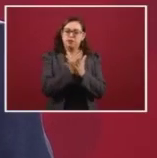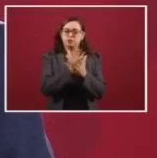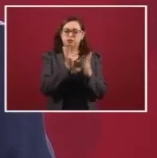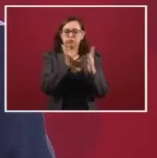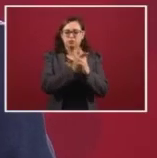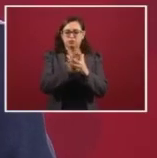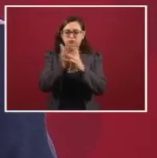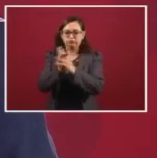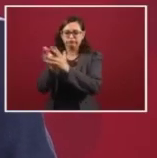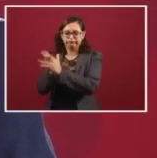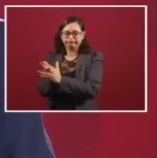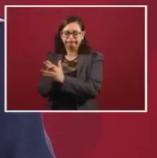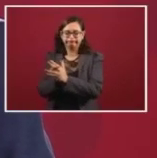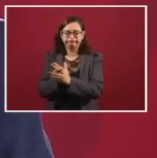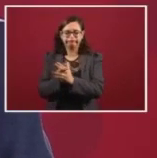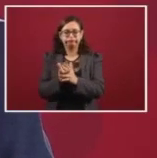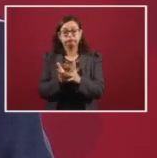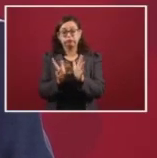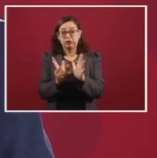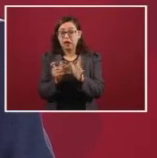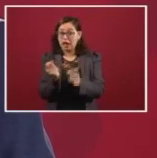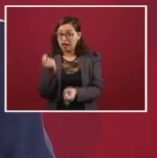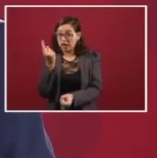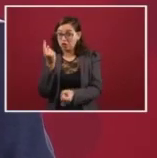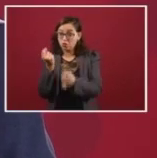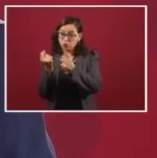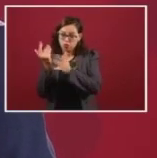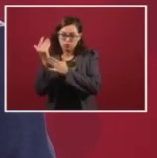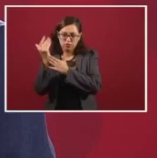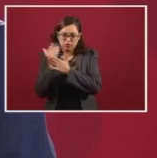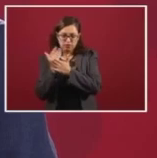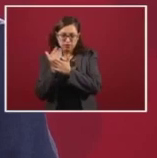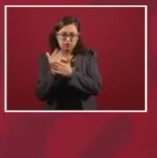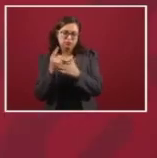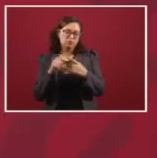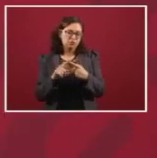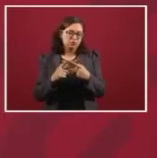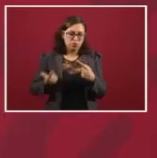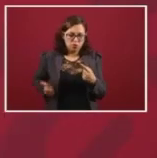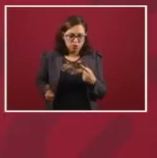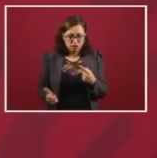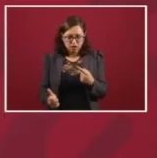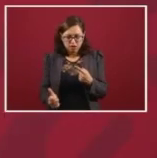Les puedo decir algunos: Guanajuato,